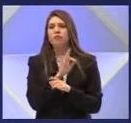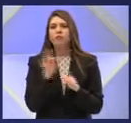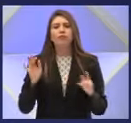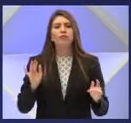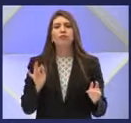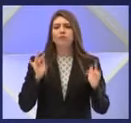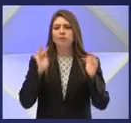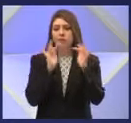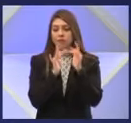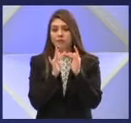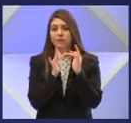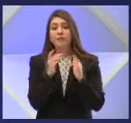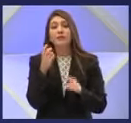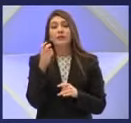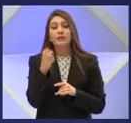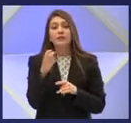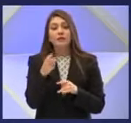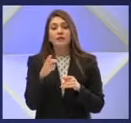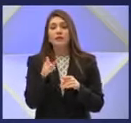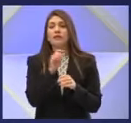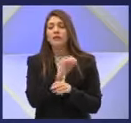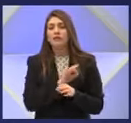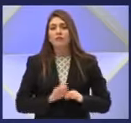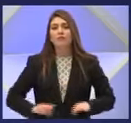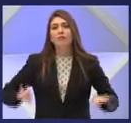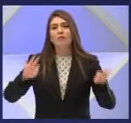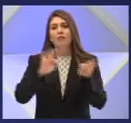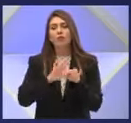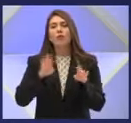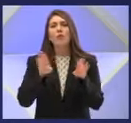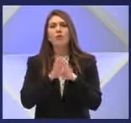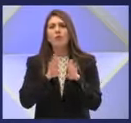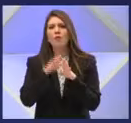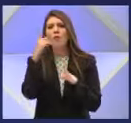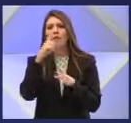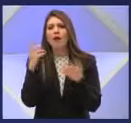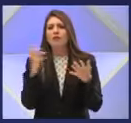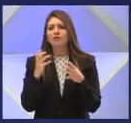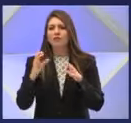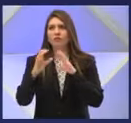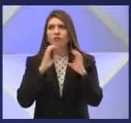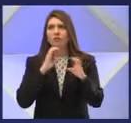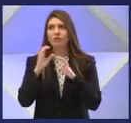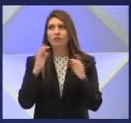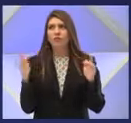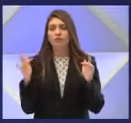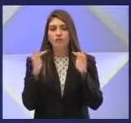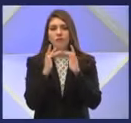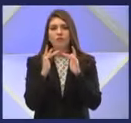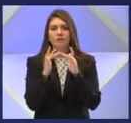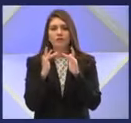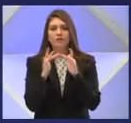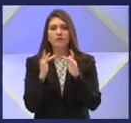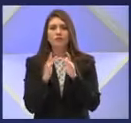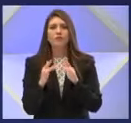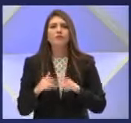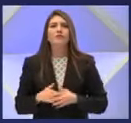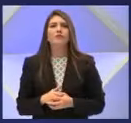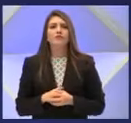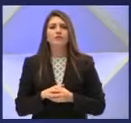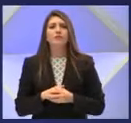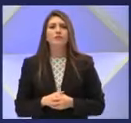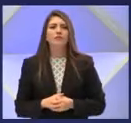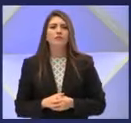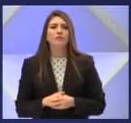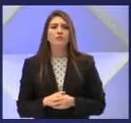uno de los grandes potenciales de establecer una comunicación directa inclusive celular